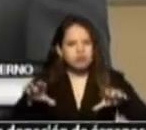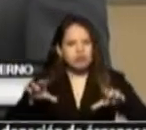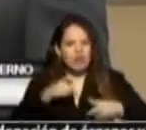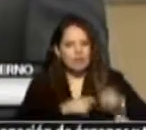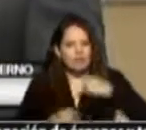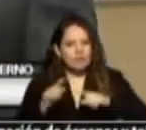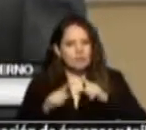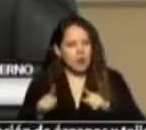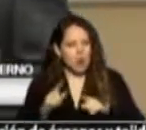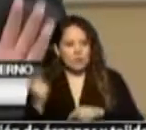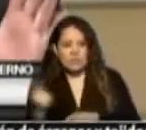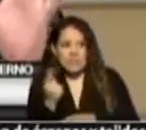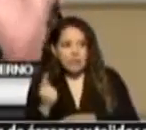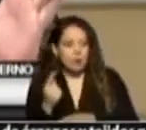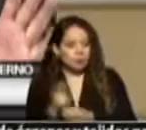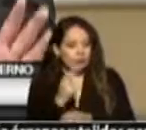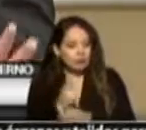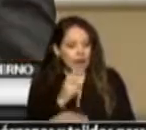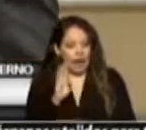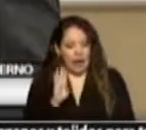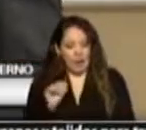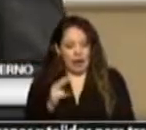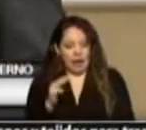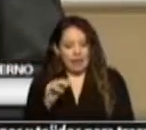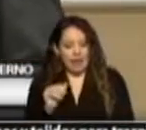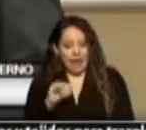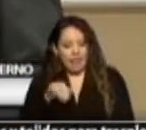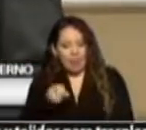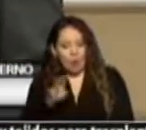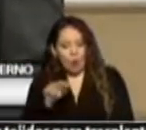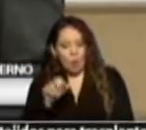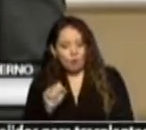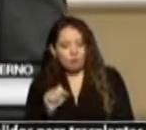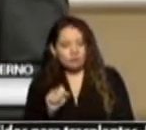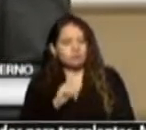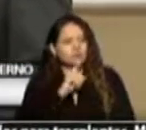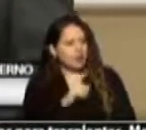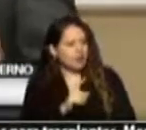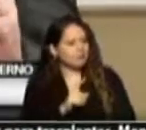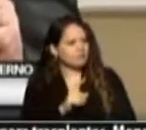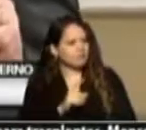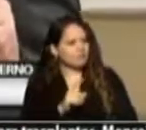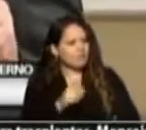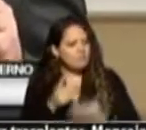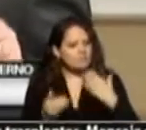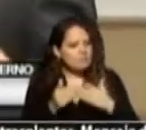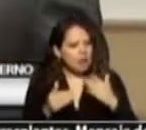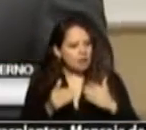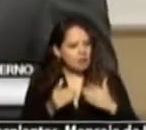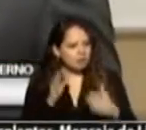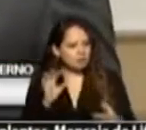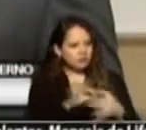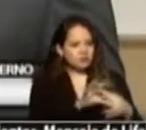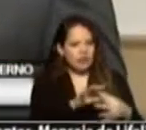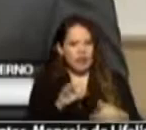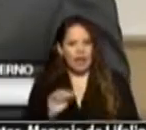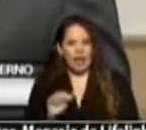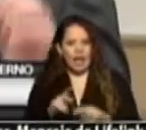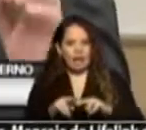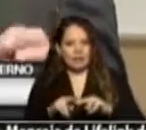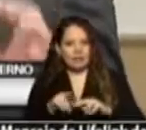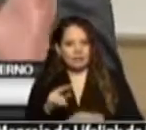de Jobos. Sí, bueno, era accesible al complejo generatriz Aguirre. Es importante que la ciudadanía sepa que esto es un